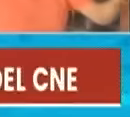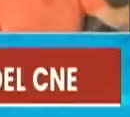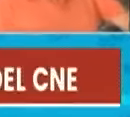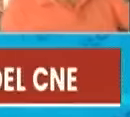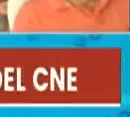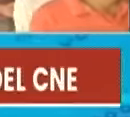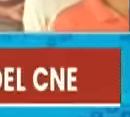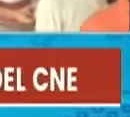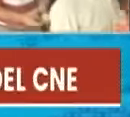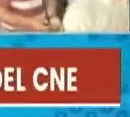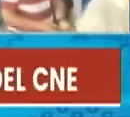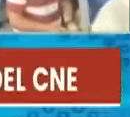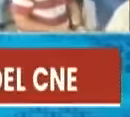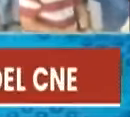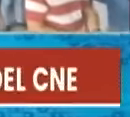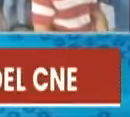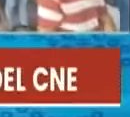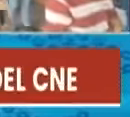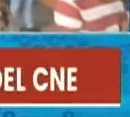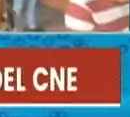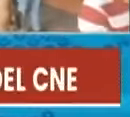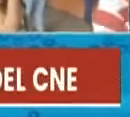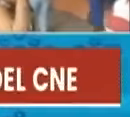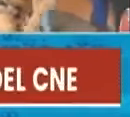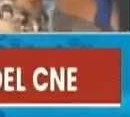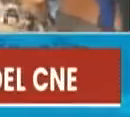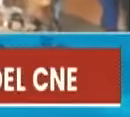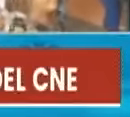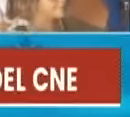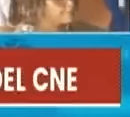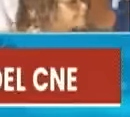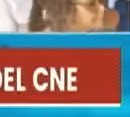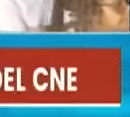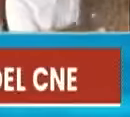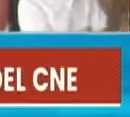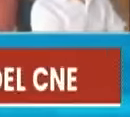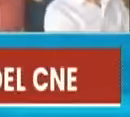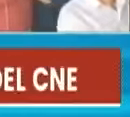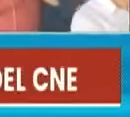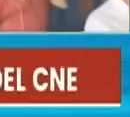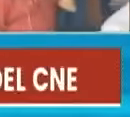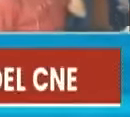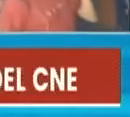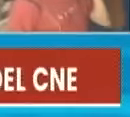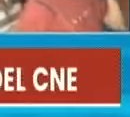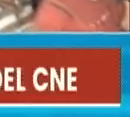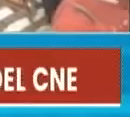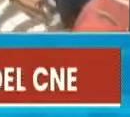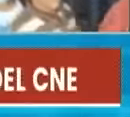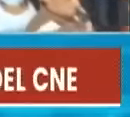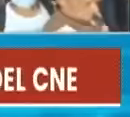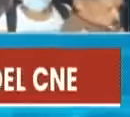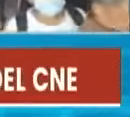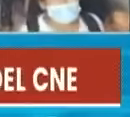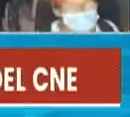También se pudo verificar en cada una de las máquinas